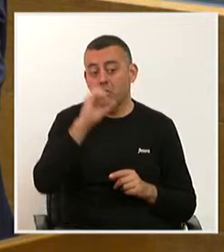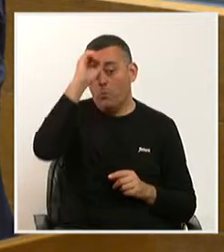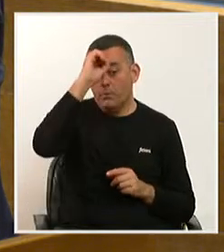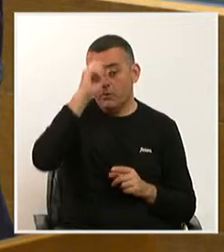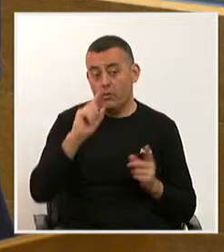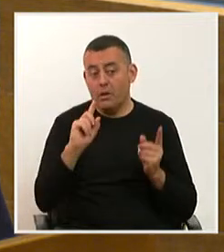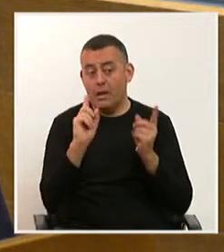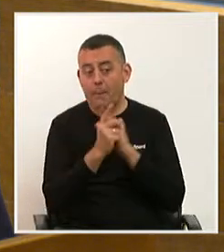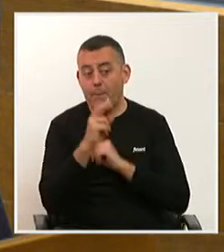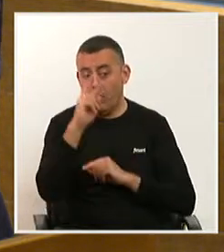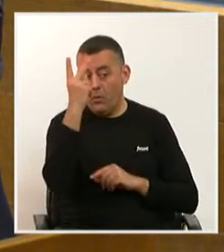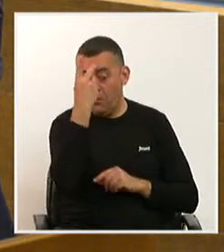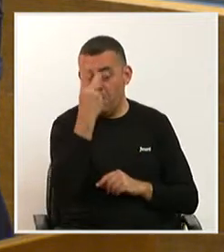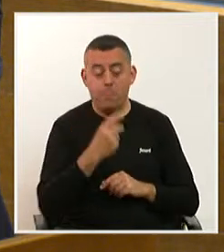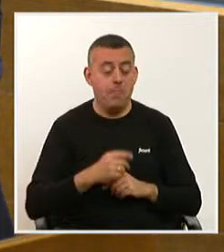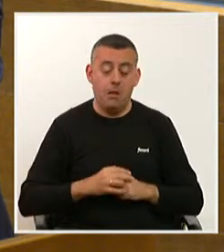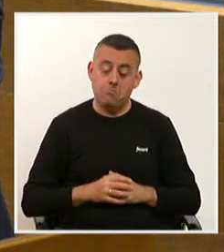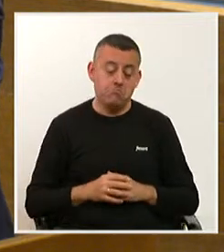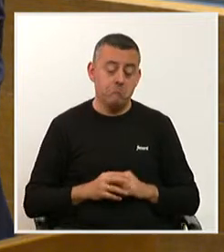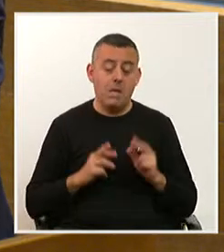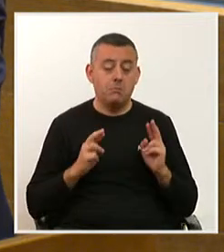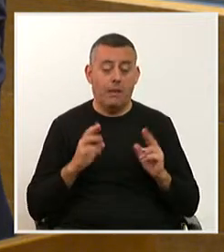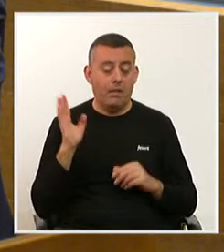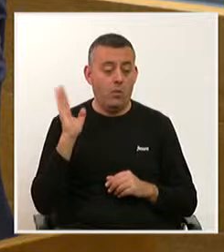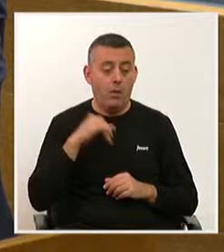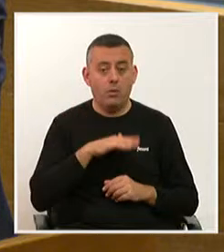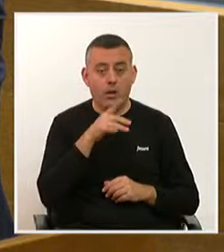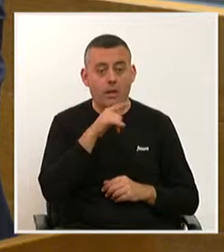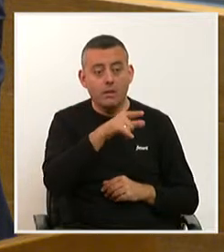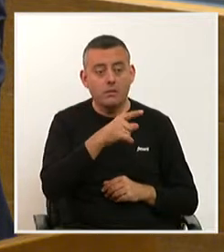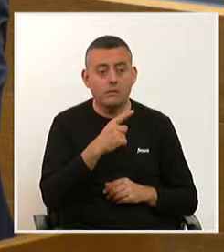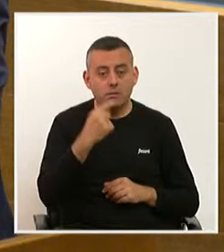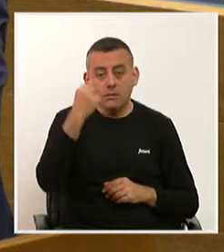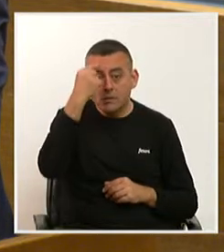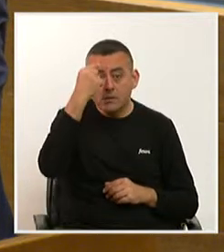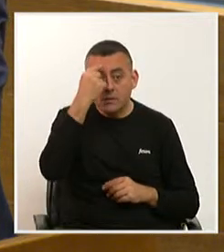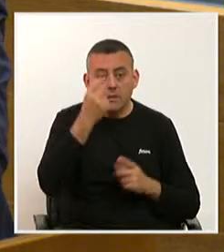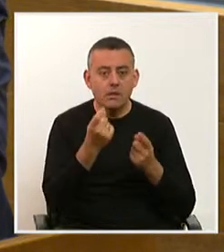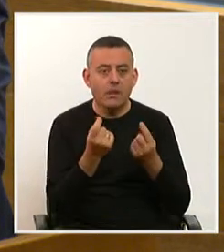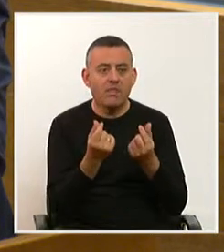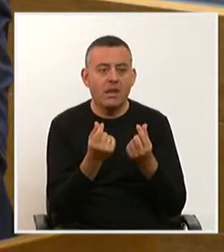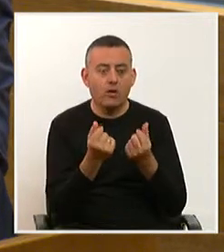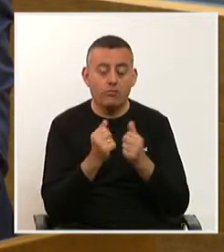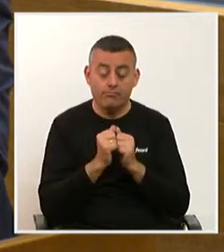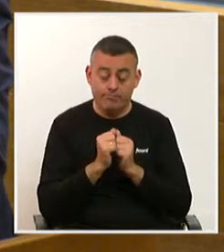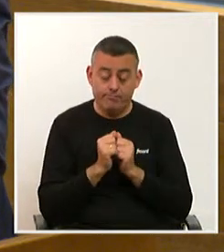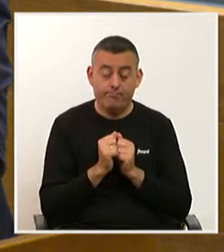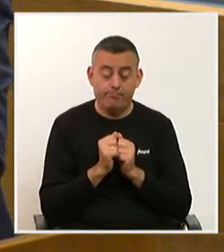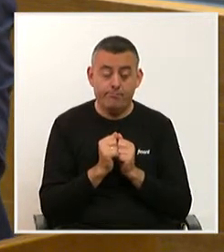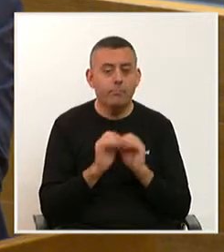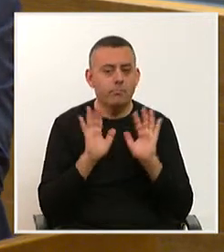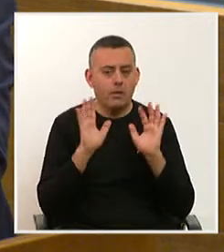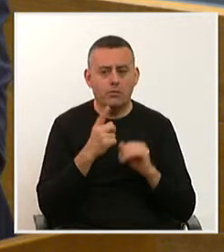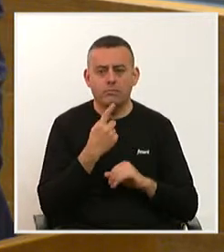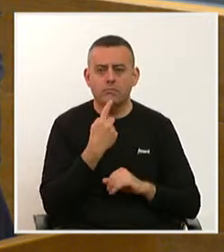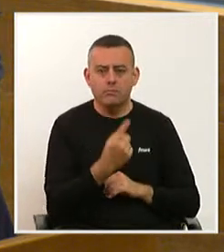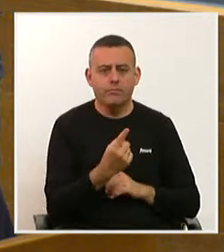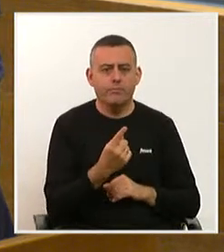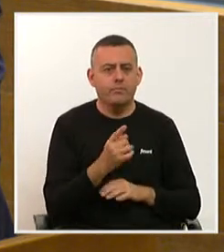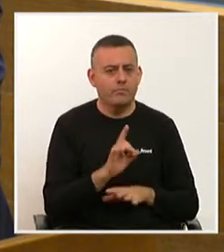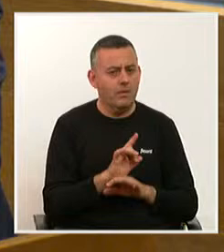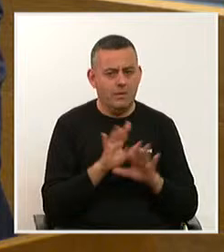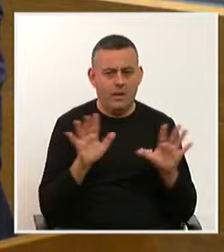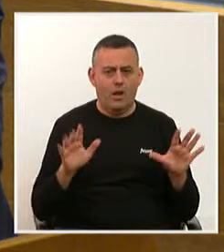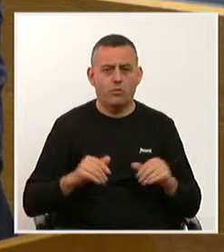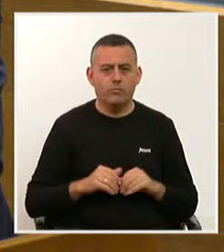sujetos por algo tan fuerte Como es el dinero pero sí que les aseguro una cosa desde el partido socialista y sé que también desde otros